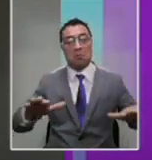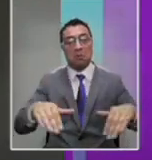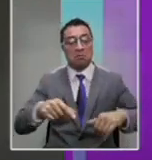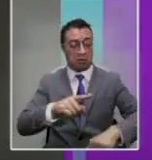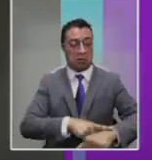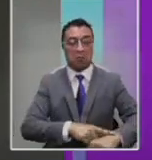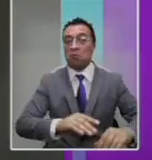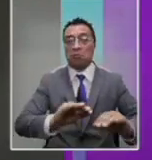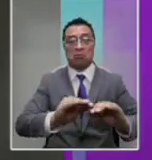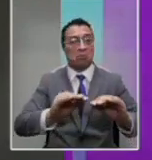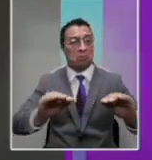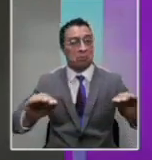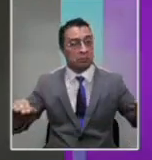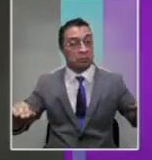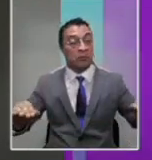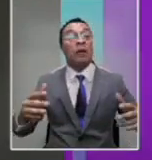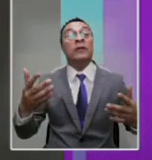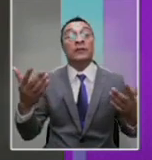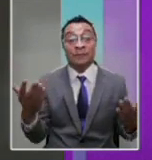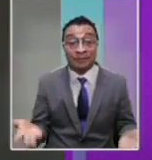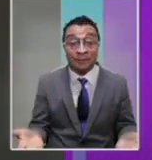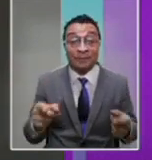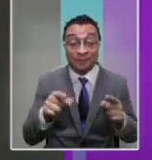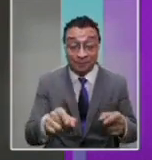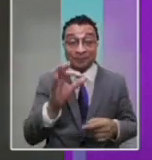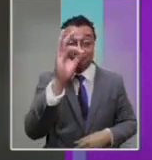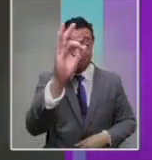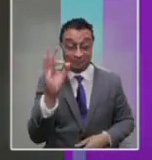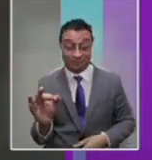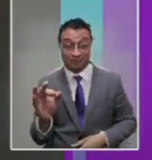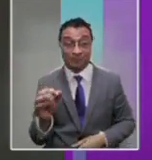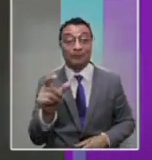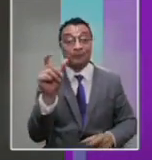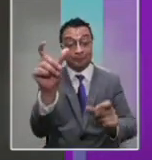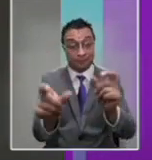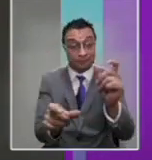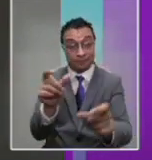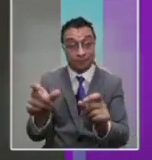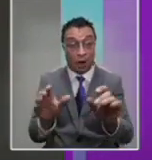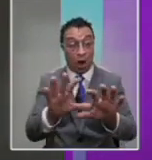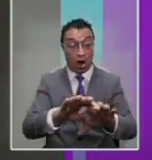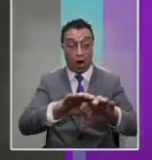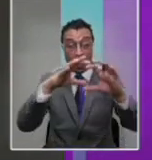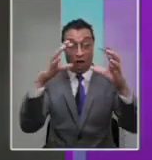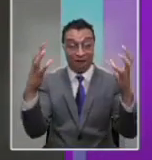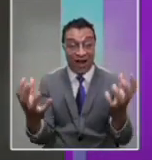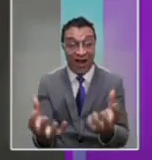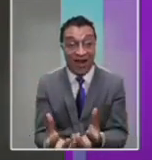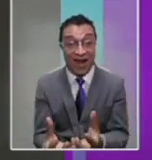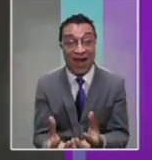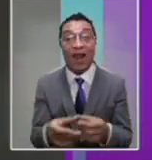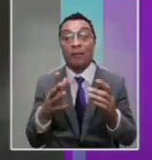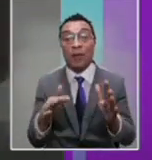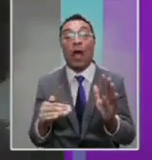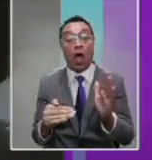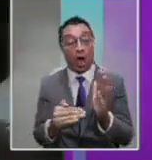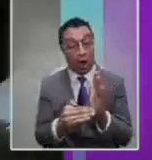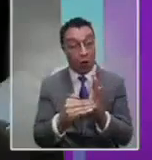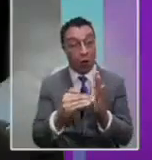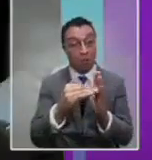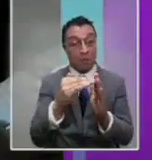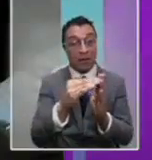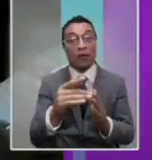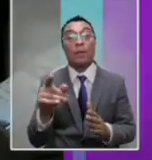estable durante el mismo tiempo. Entonces, el porcentaje de la población global, ya que